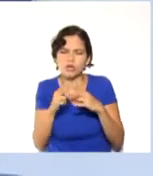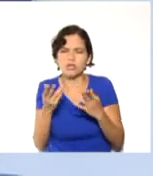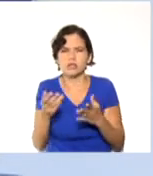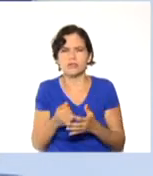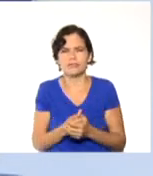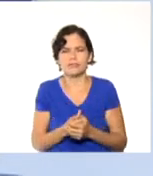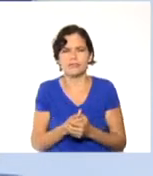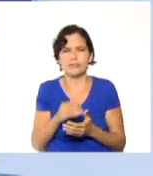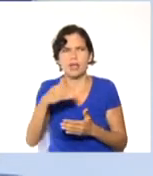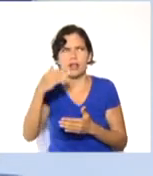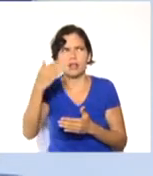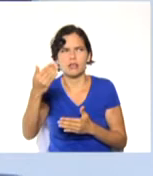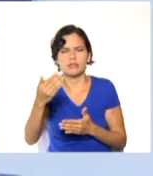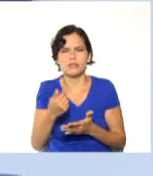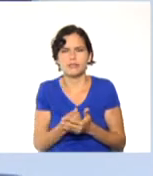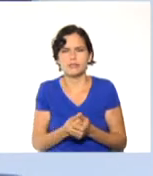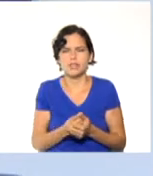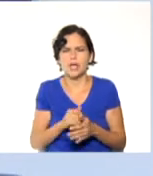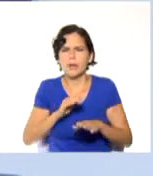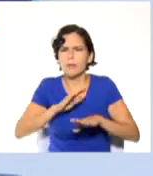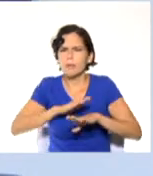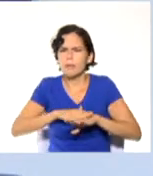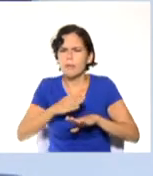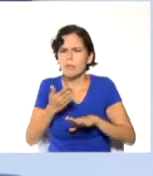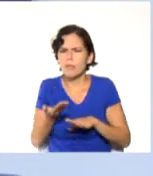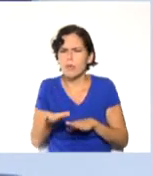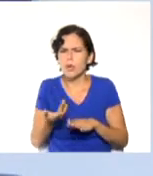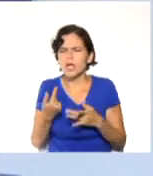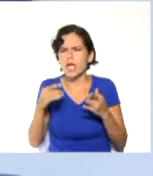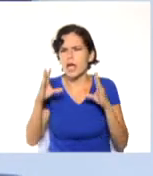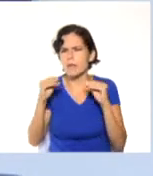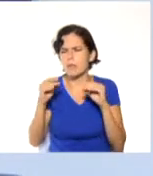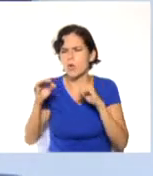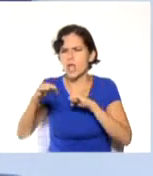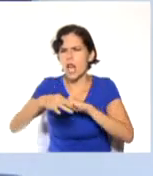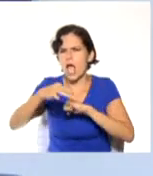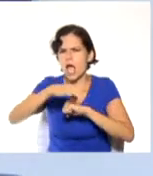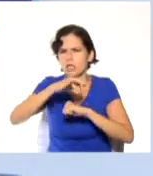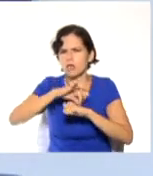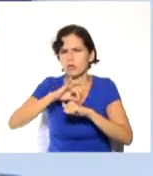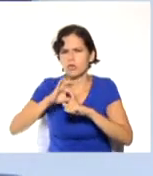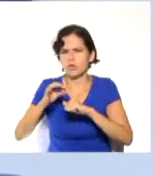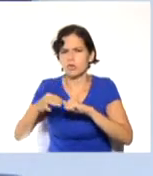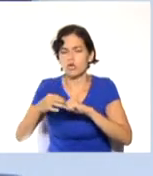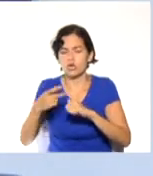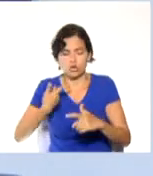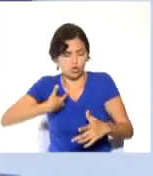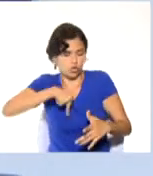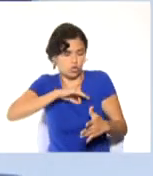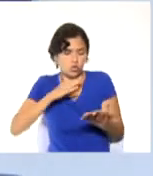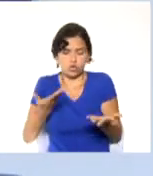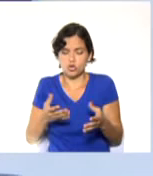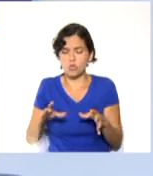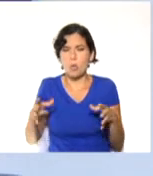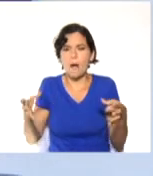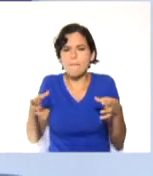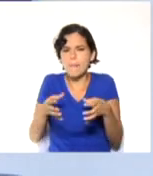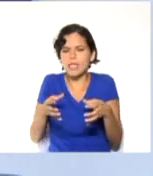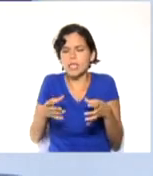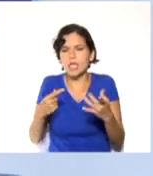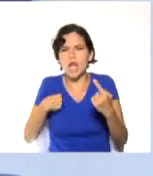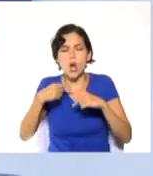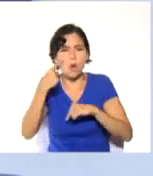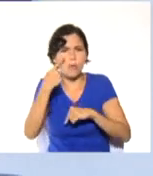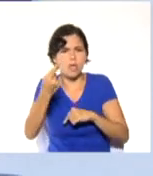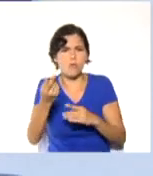Ahora, ¿por qué le hablo del átomo? Nosotros somos materia, ¿cierto? Lo vimos en clases